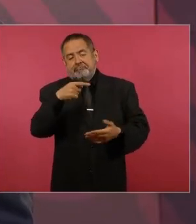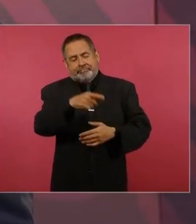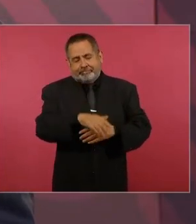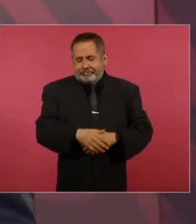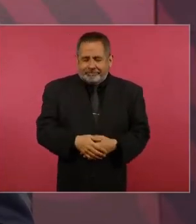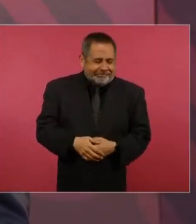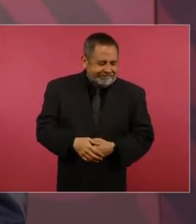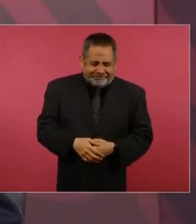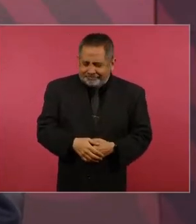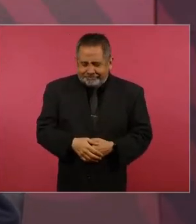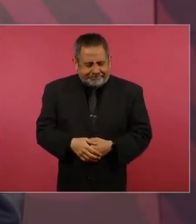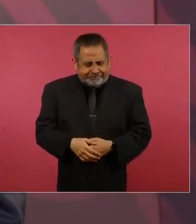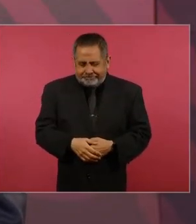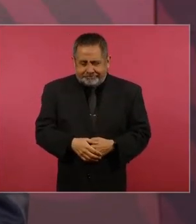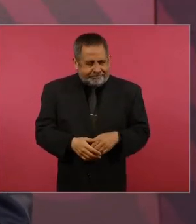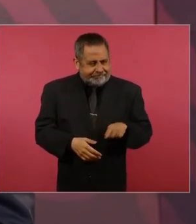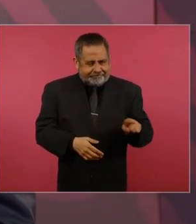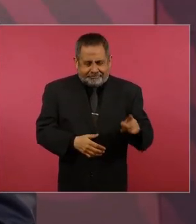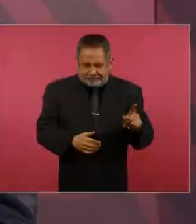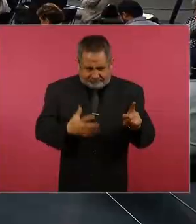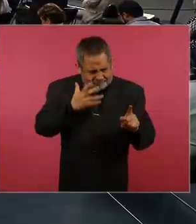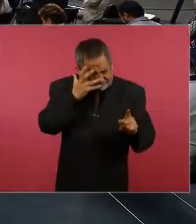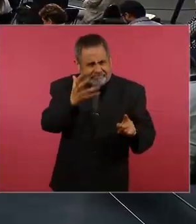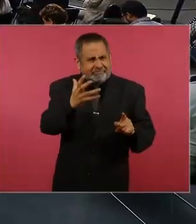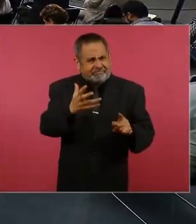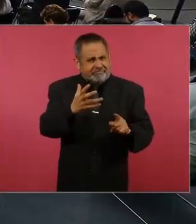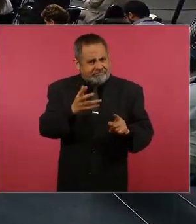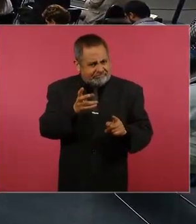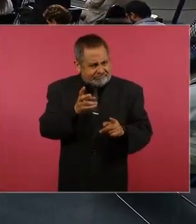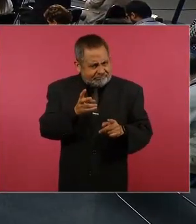Pero yo no tomo muy en serio eso.